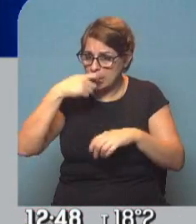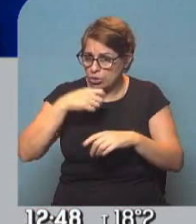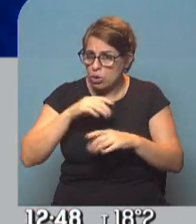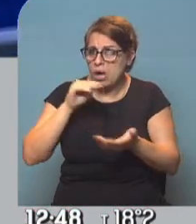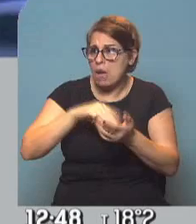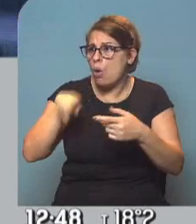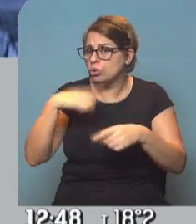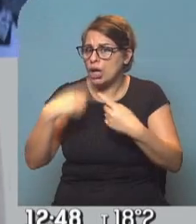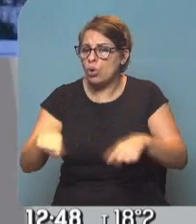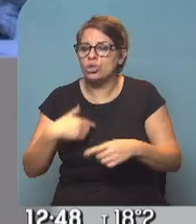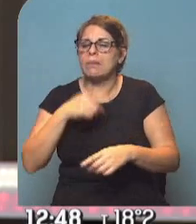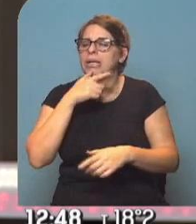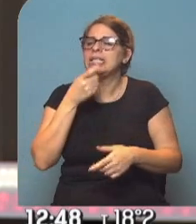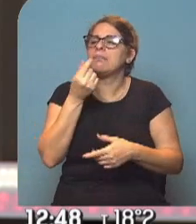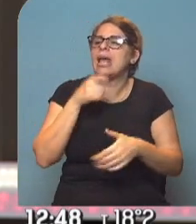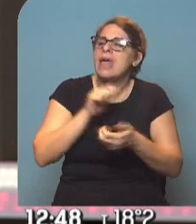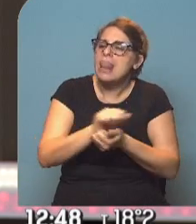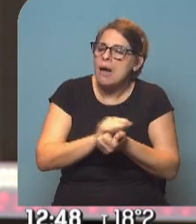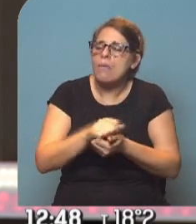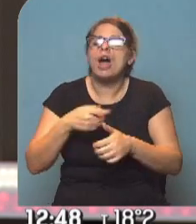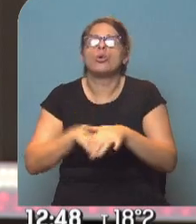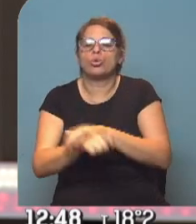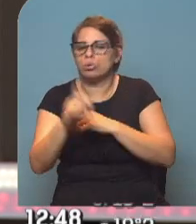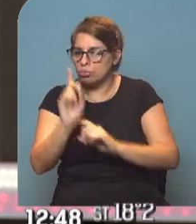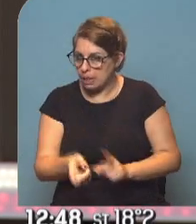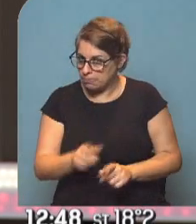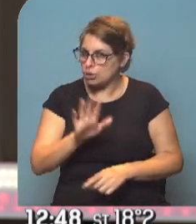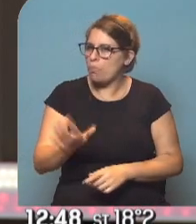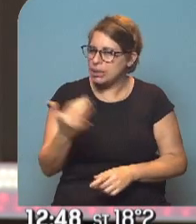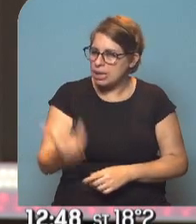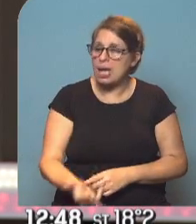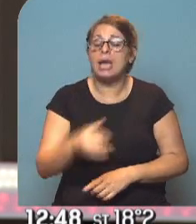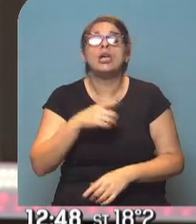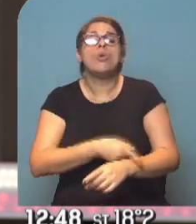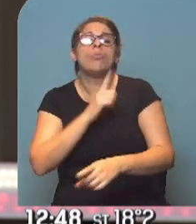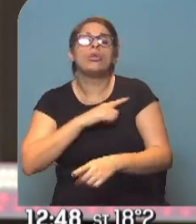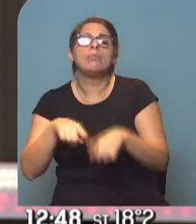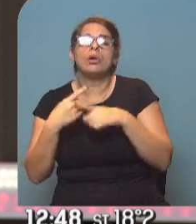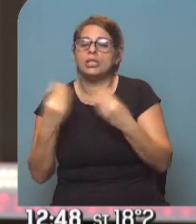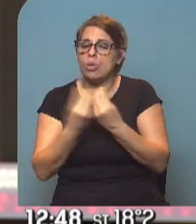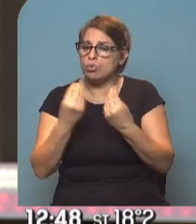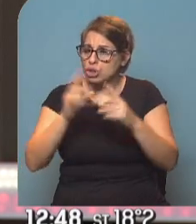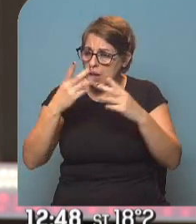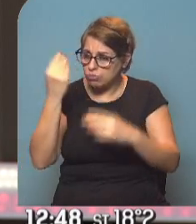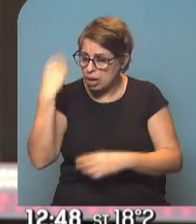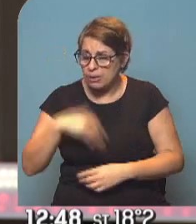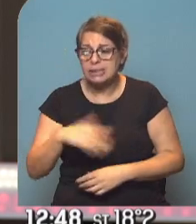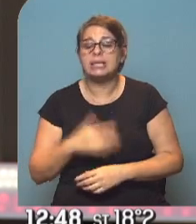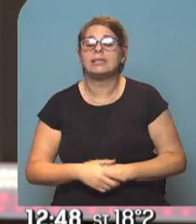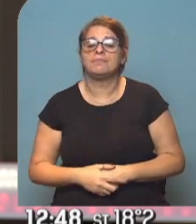decir, también por sospechas de lavado de dinero, por corrupción y demás. Es decir, el poder político en muchos casos está